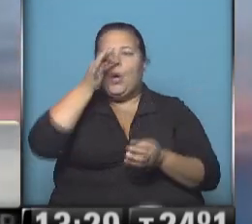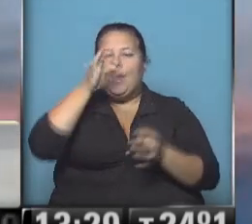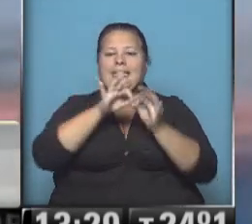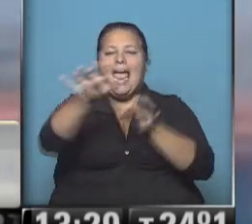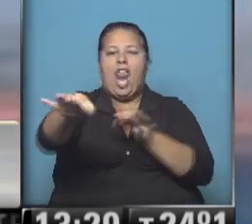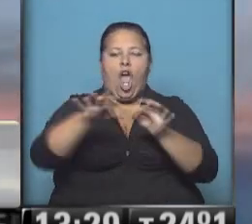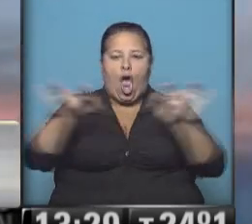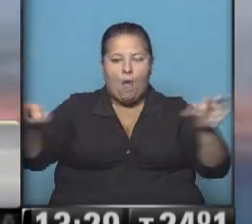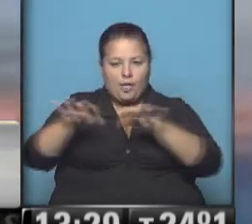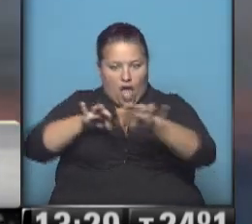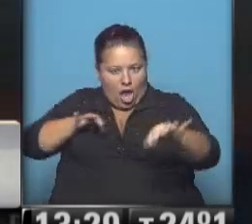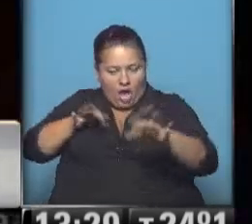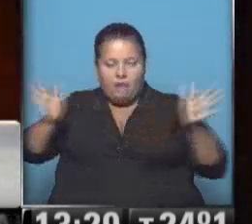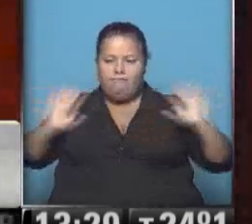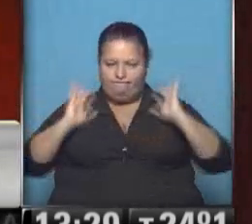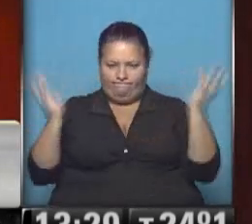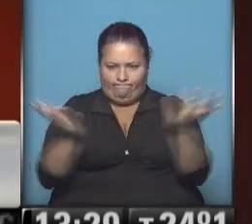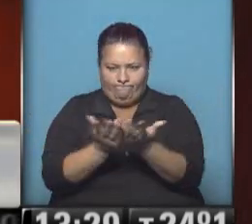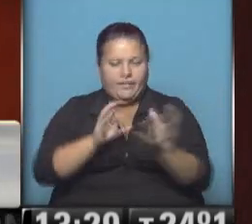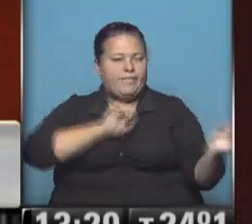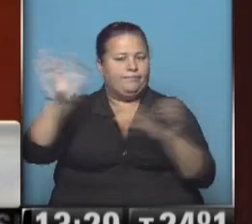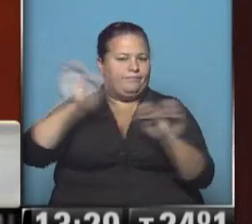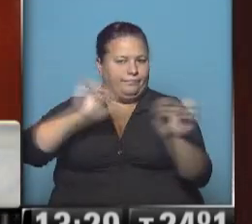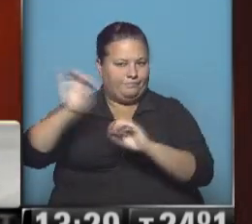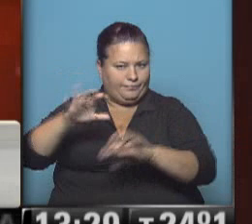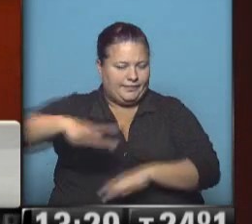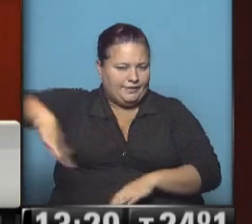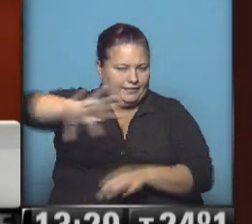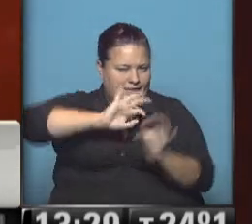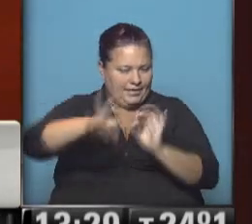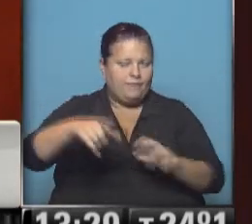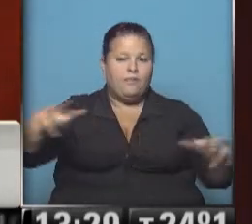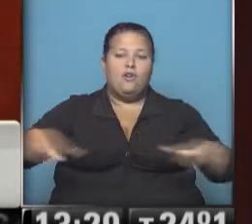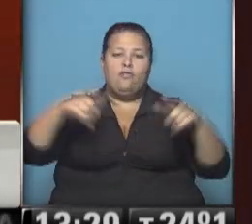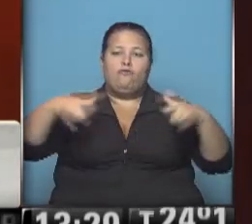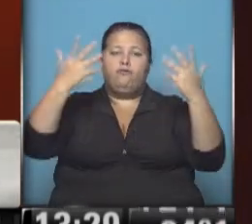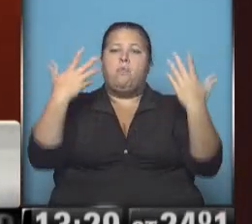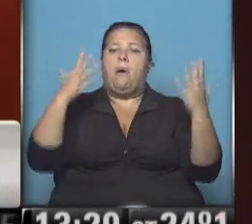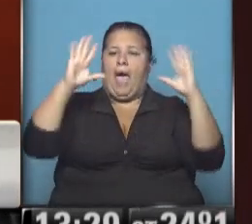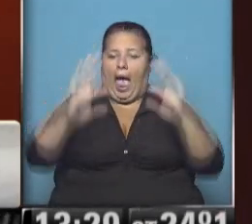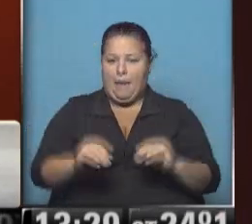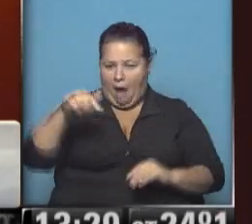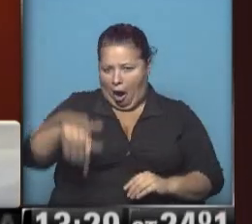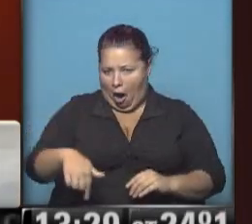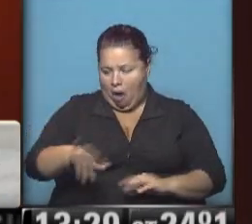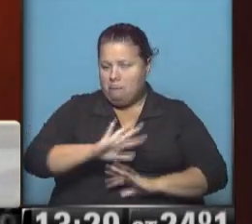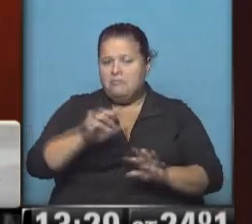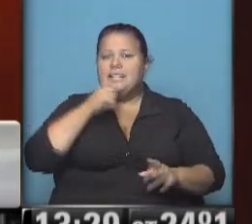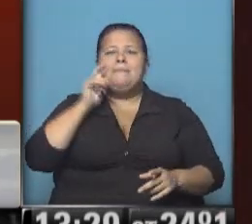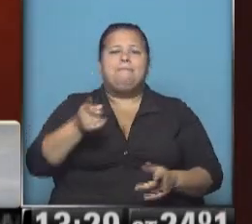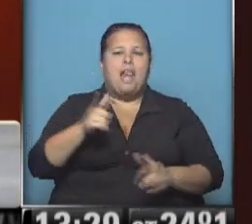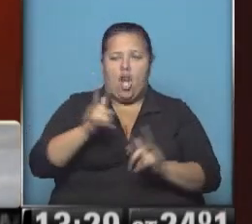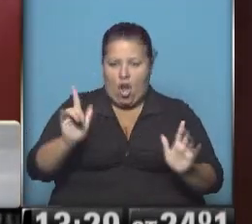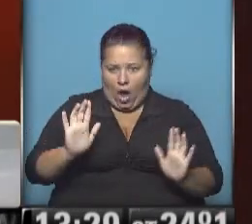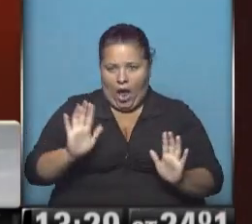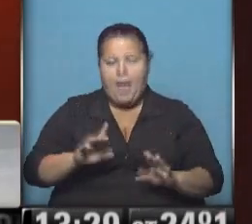perímetro en torno al volcán y se está evacuando toda la zona aledaña esta erupción puede apagarse Hoy casi sin constituir riesgos para las